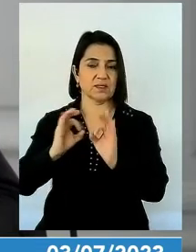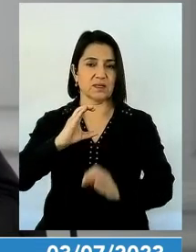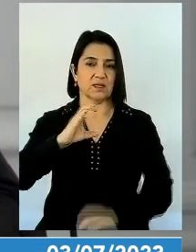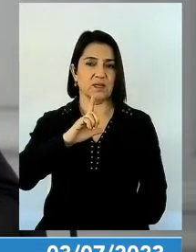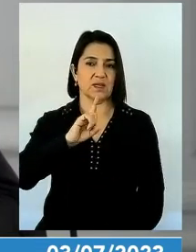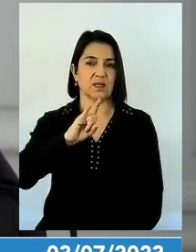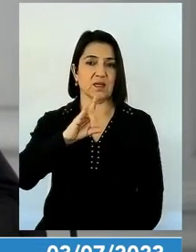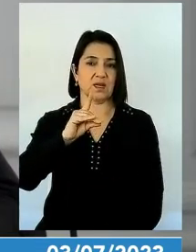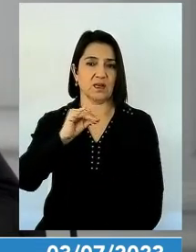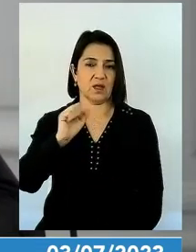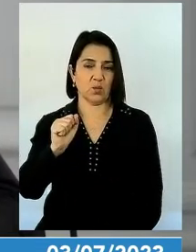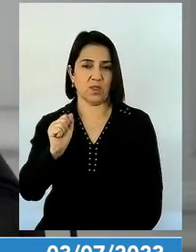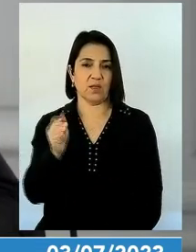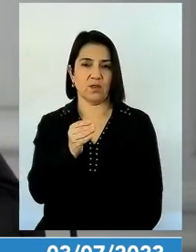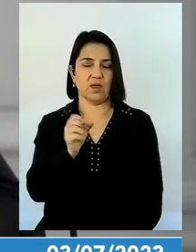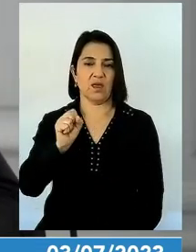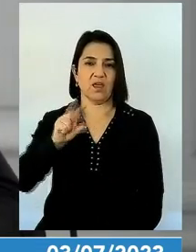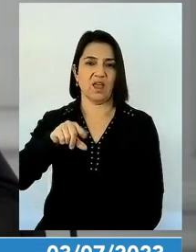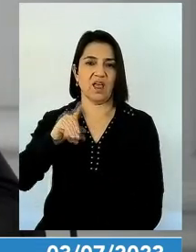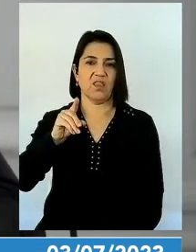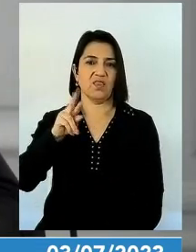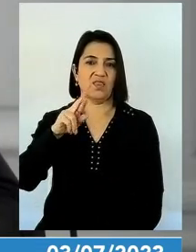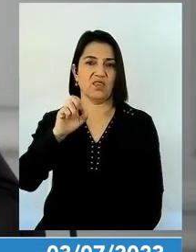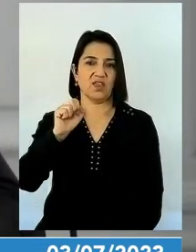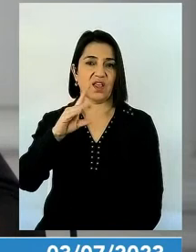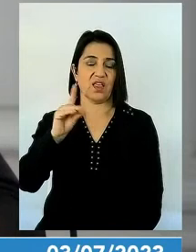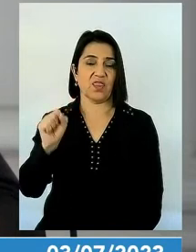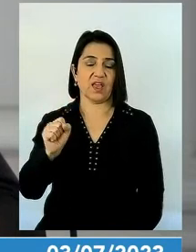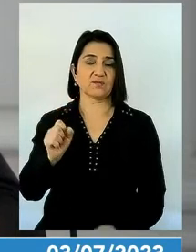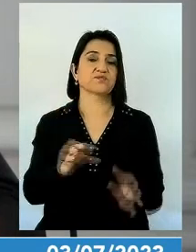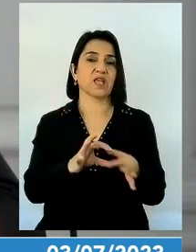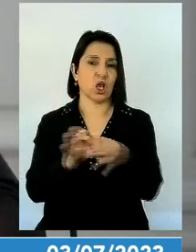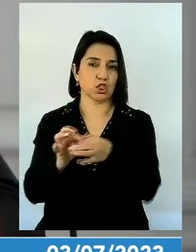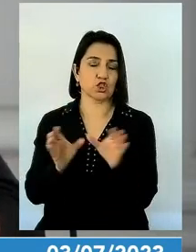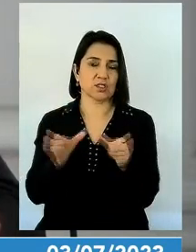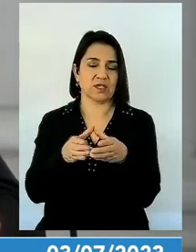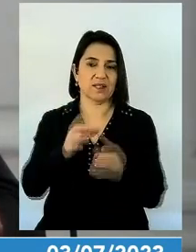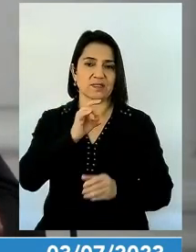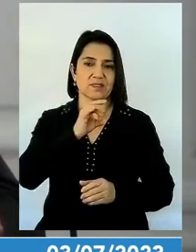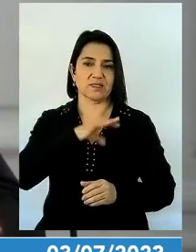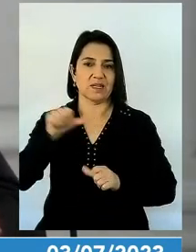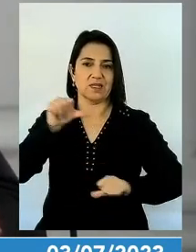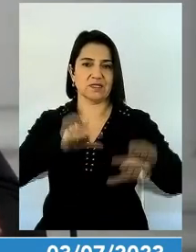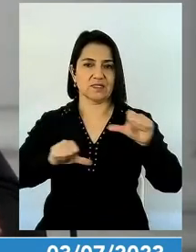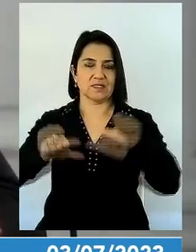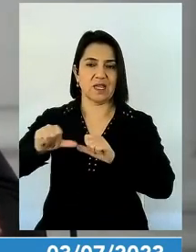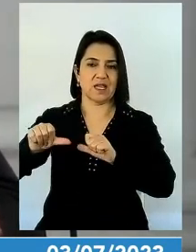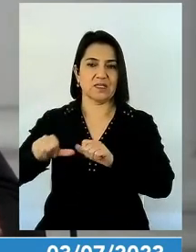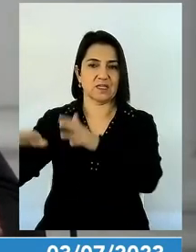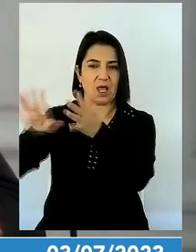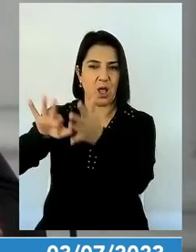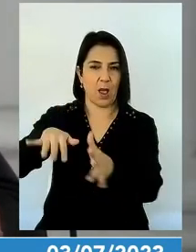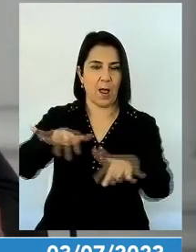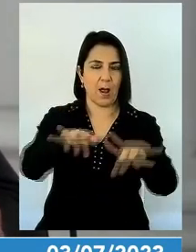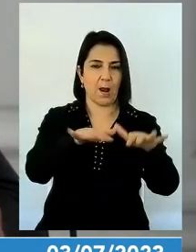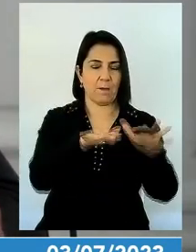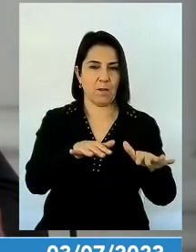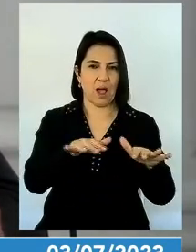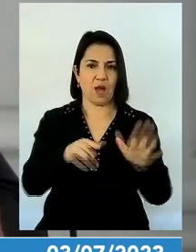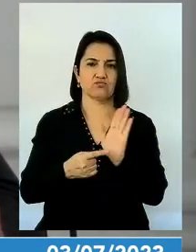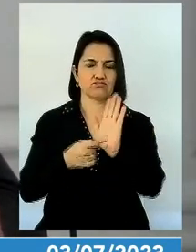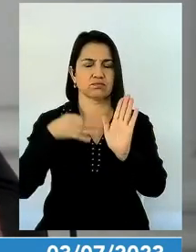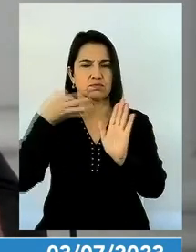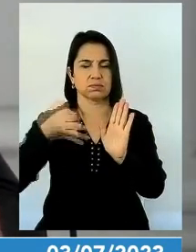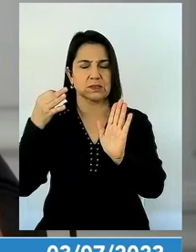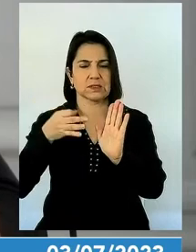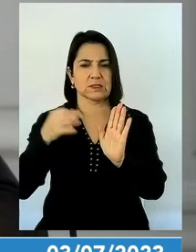la Sociedad Chilena de Ciencias del Mar, quien expondrá sobre el reconocimiento de los océanos y sus ecosistemas como